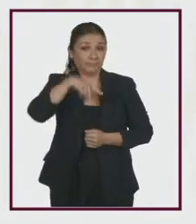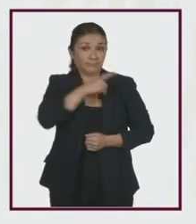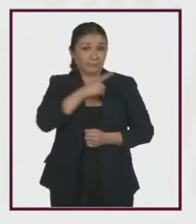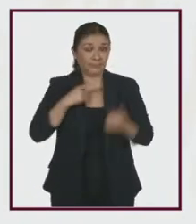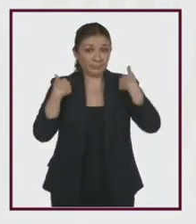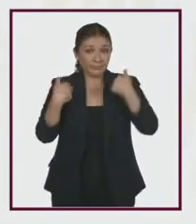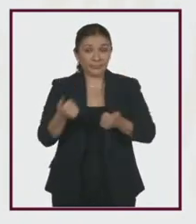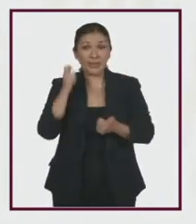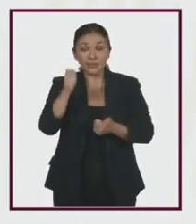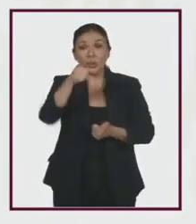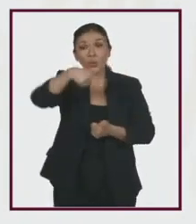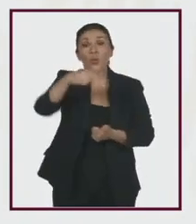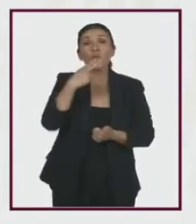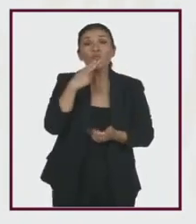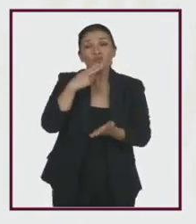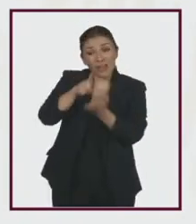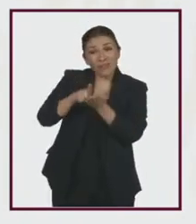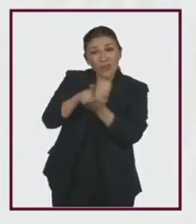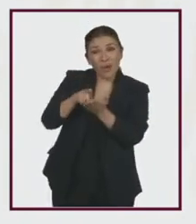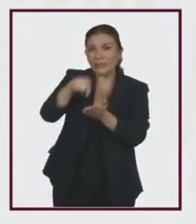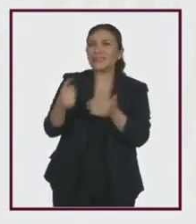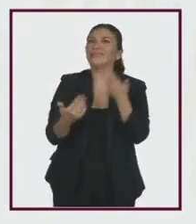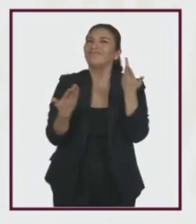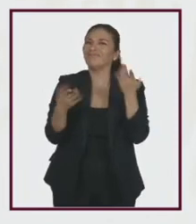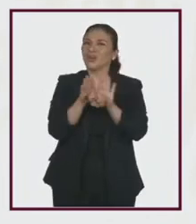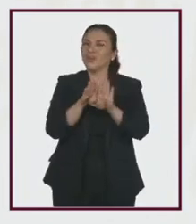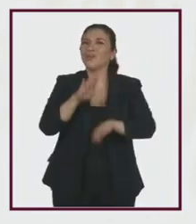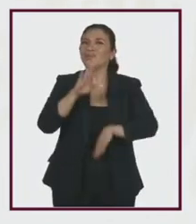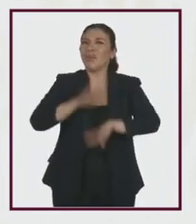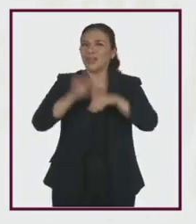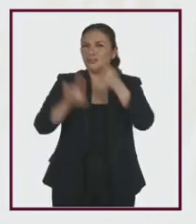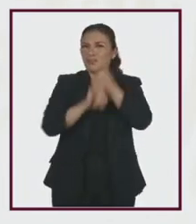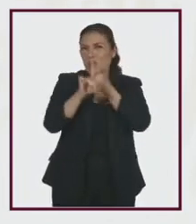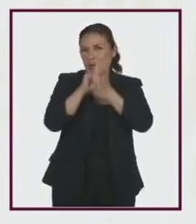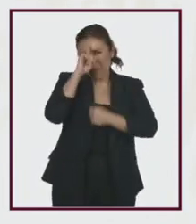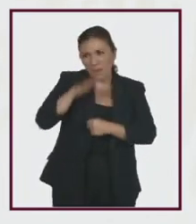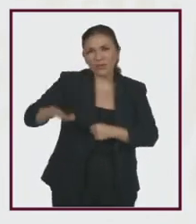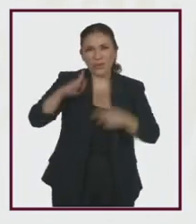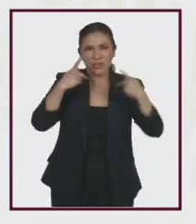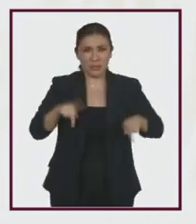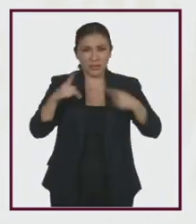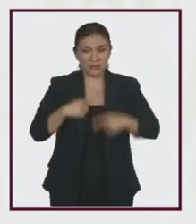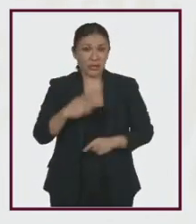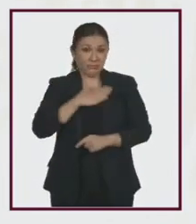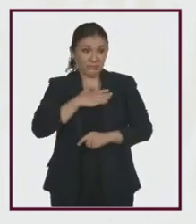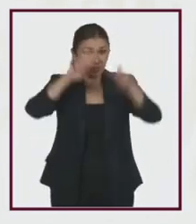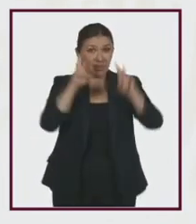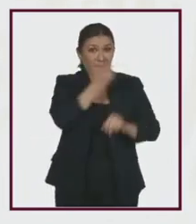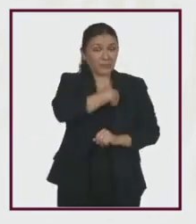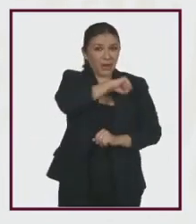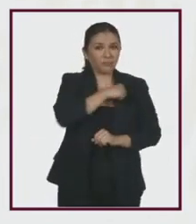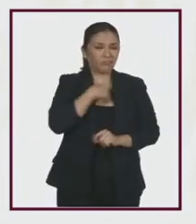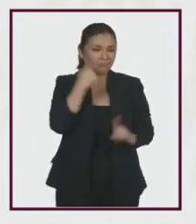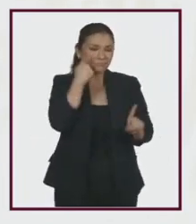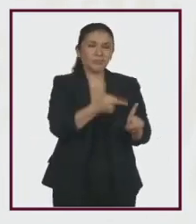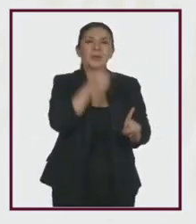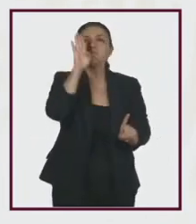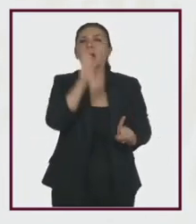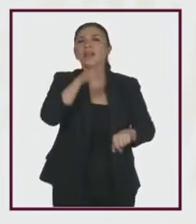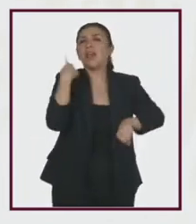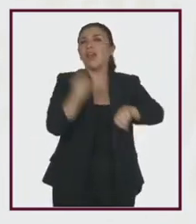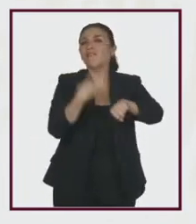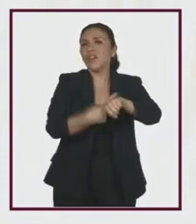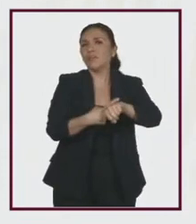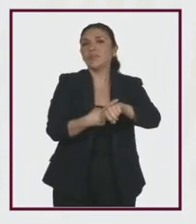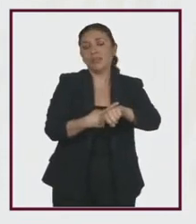que el consumo de drogas va a ser un gran desafío para la población en general. Nosotros desde la salud lo consideramos una enfermedad, un trastorno